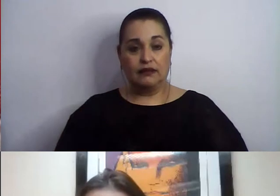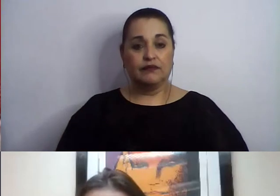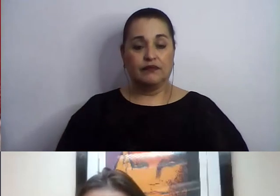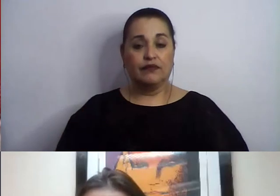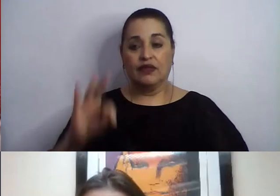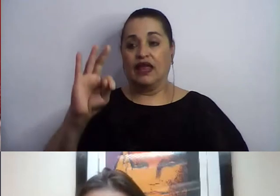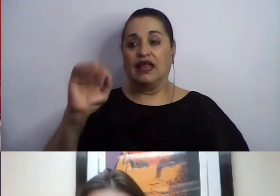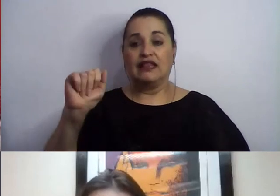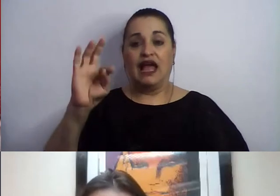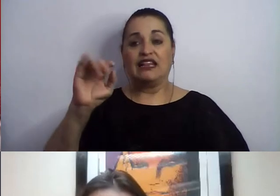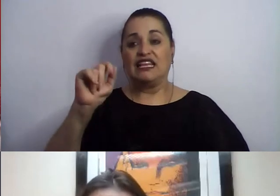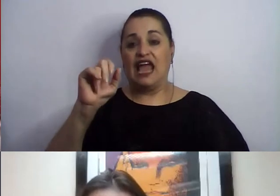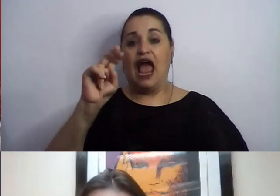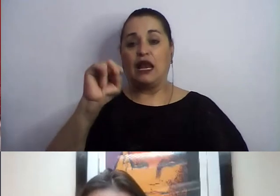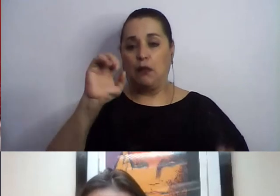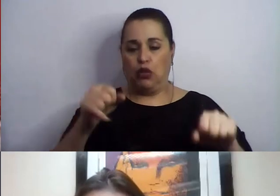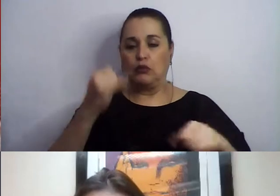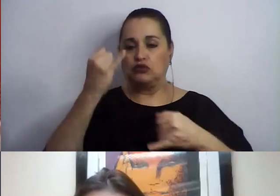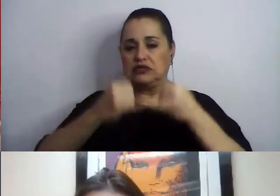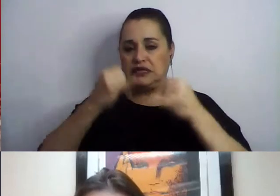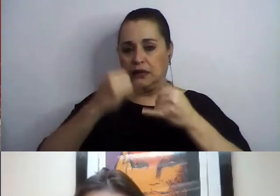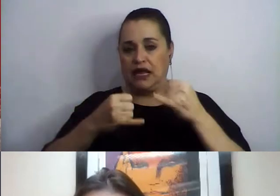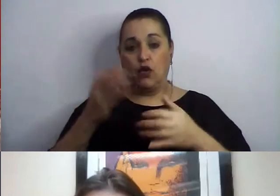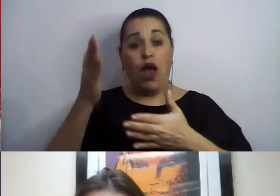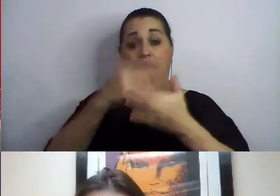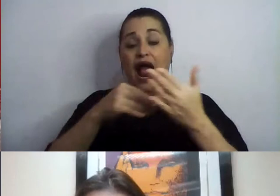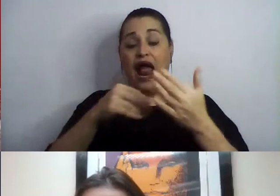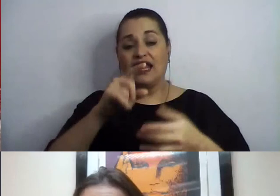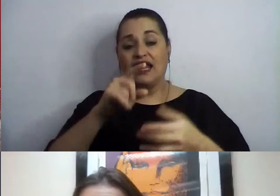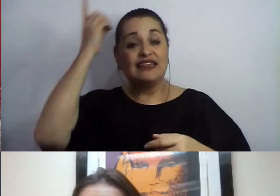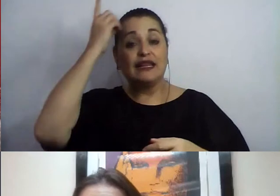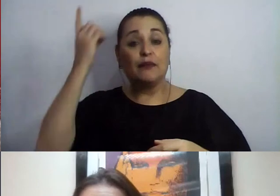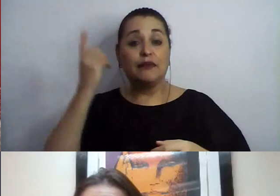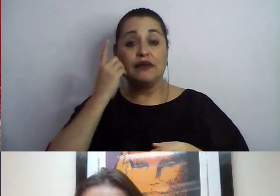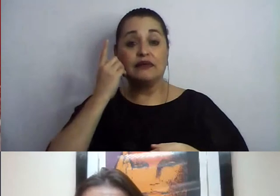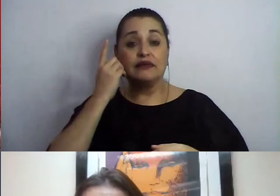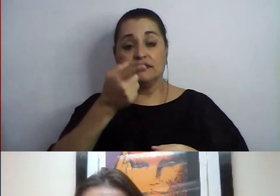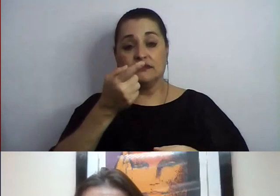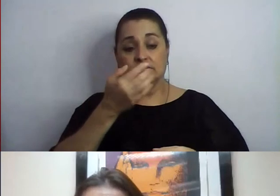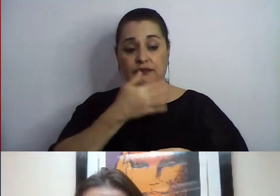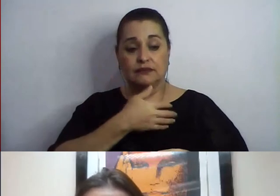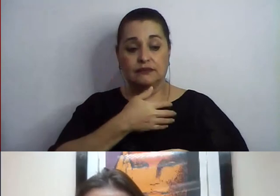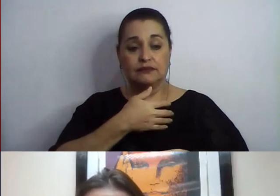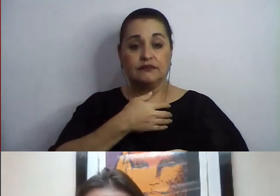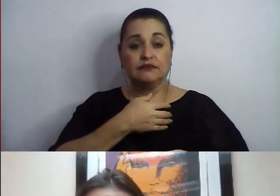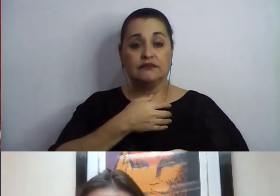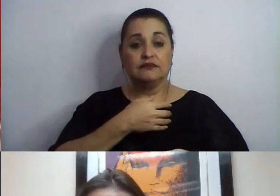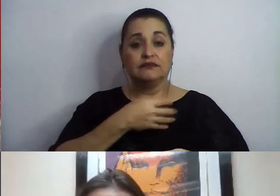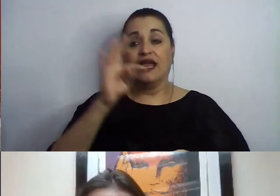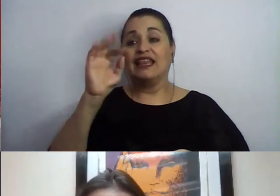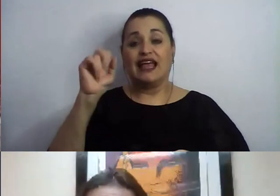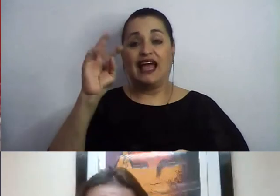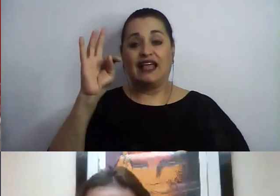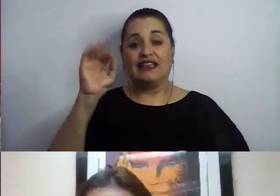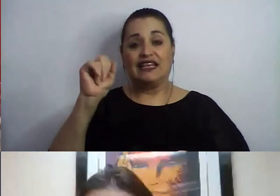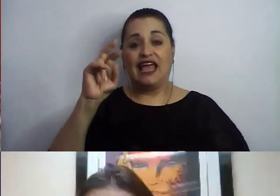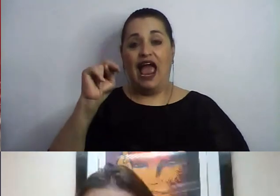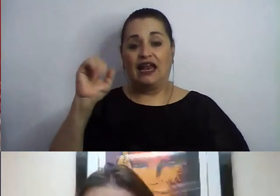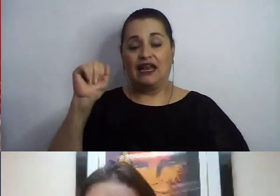me parece que podemos ir cerrando más bien ¿alguien? doña Tatiana doña Tatiana Marisolano